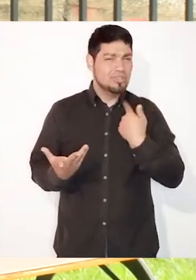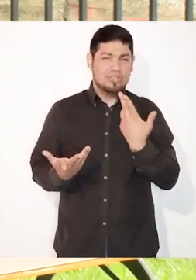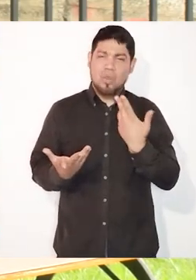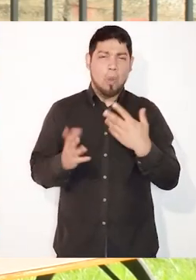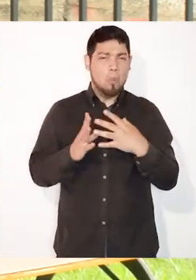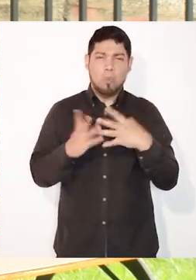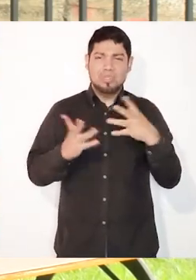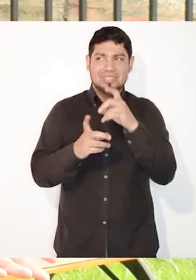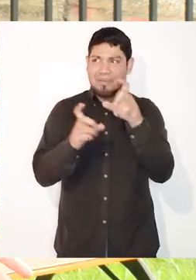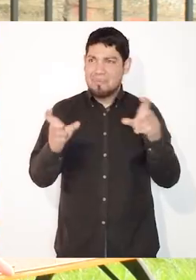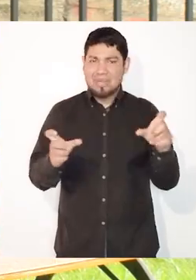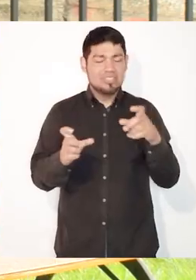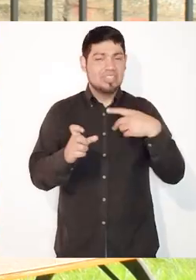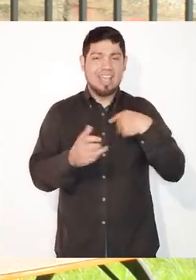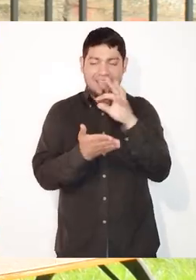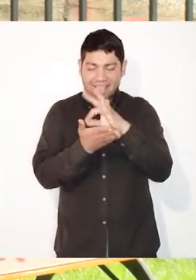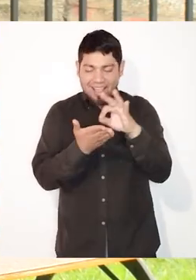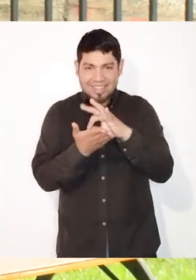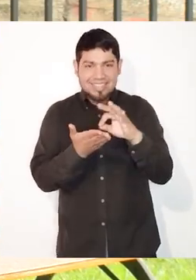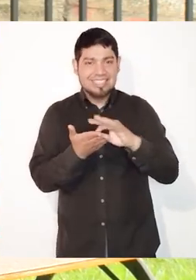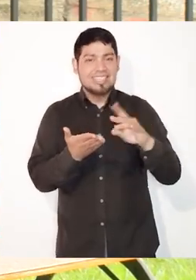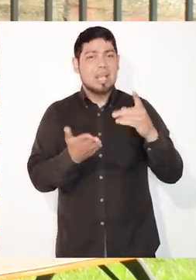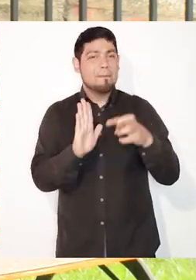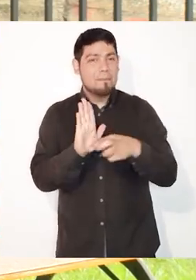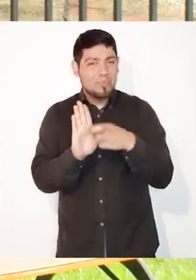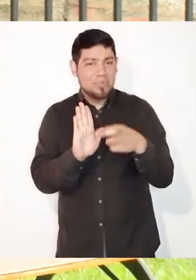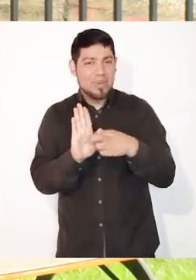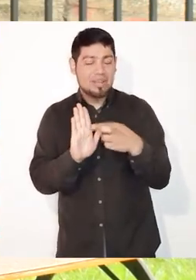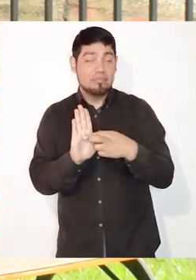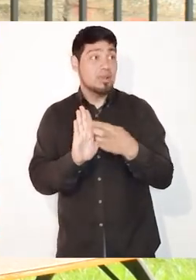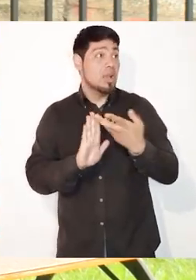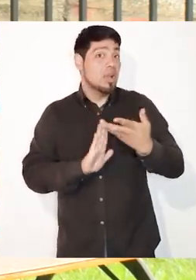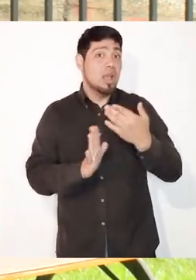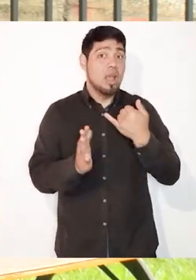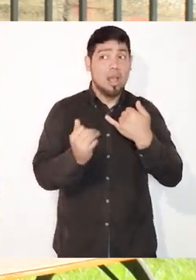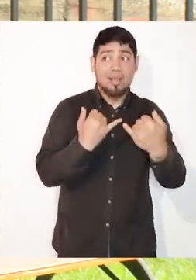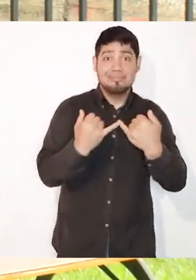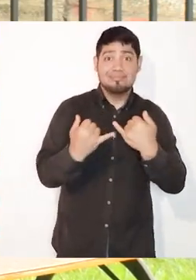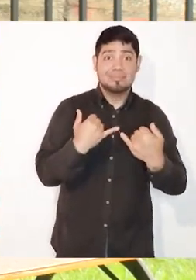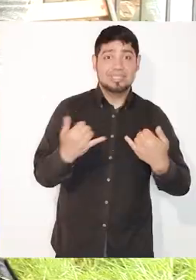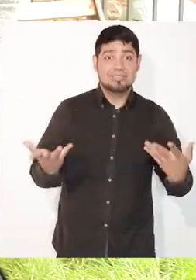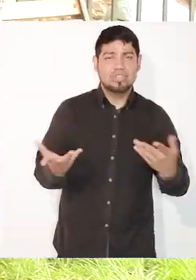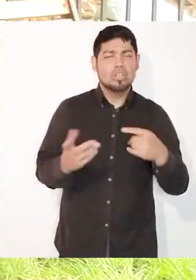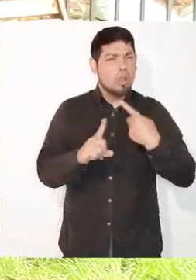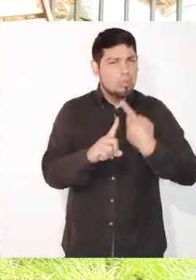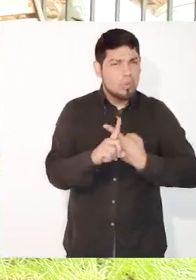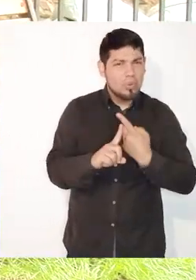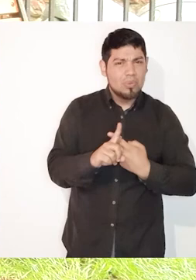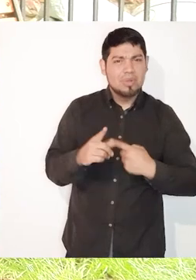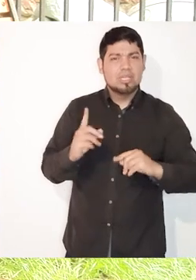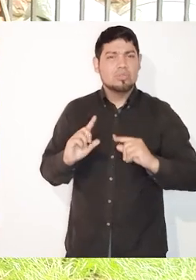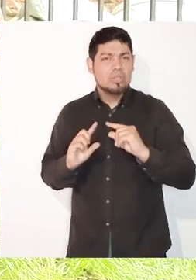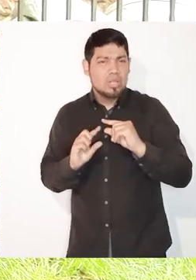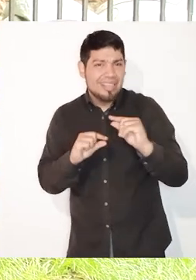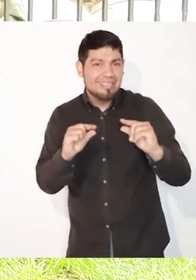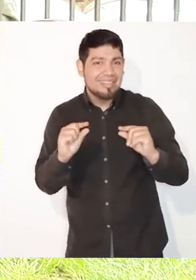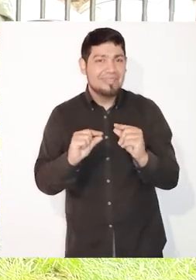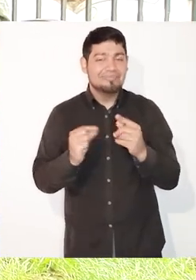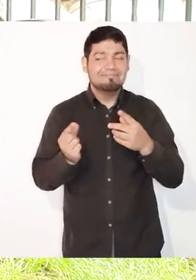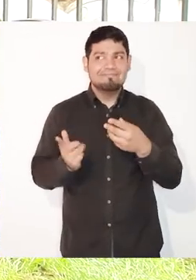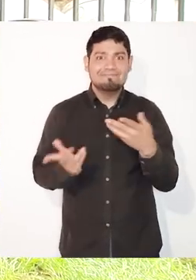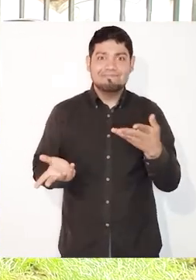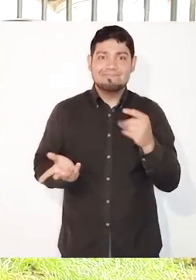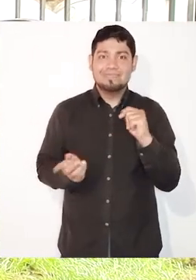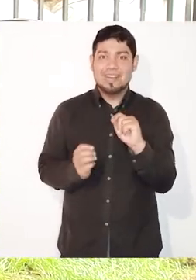duda muchos autores, muchísimos autores y amigos incluso, con los que en diálogo se